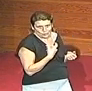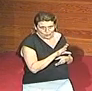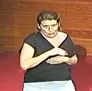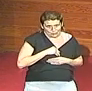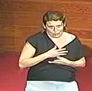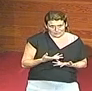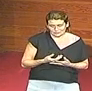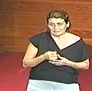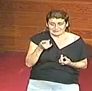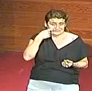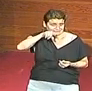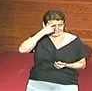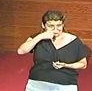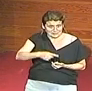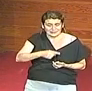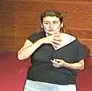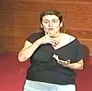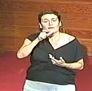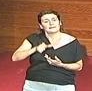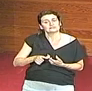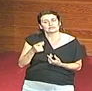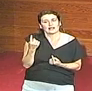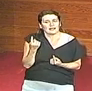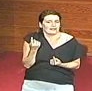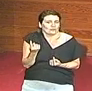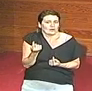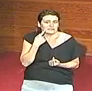sabéis, cuando uno está en posición débil es muy difícil negociar.